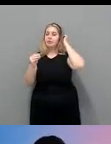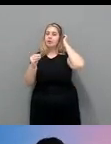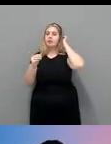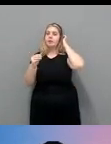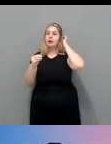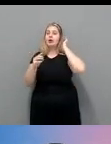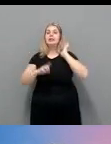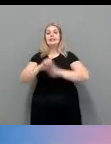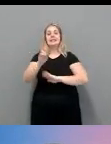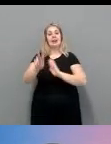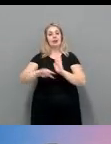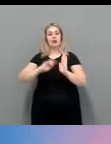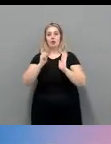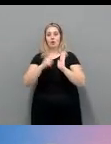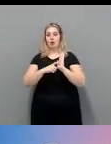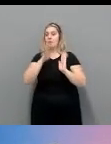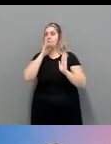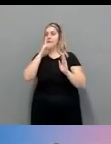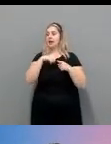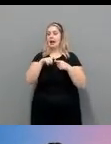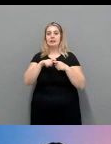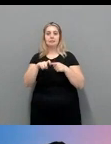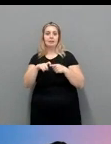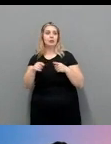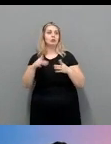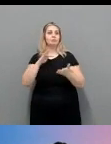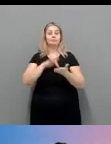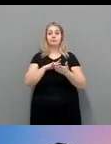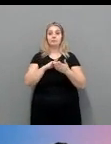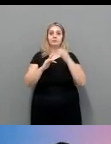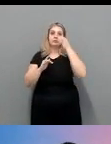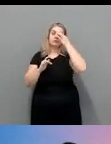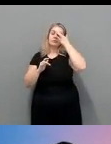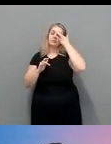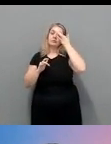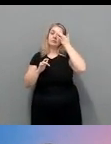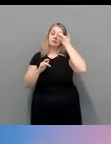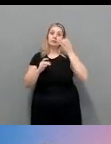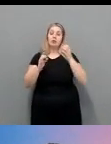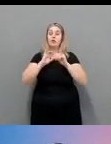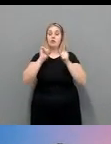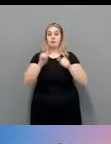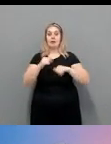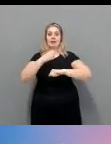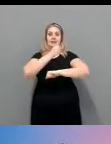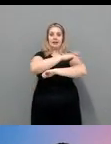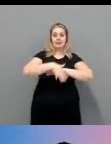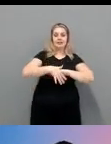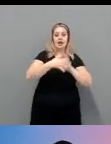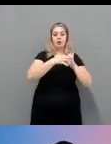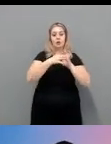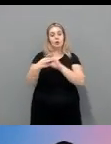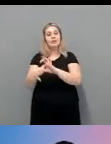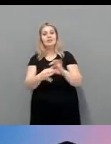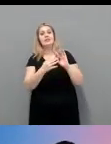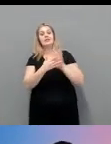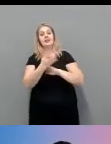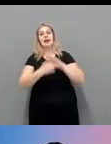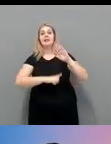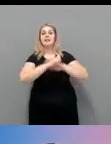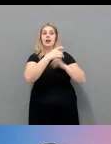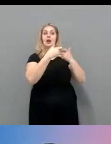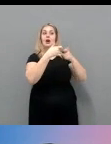global, con aspectos que se desarrollan de forma transversal, al unísono, donde un mayor desarrollo en un